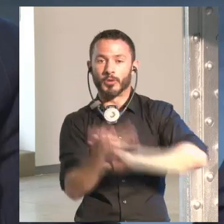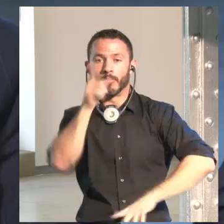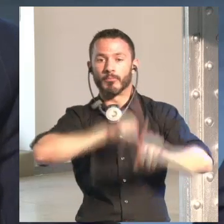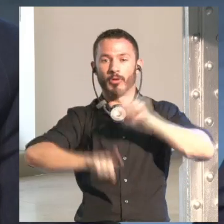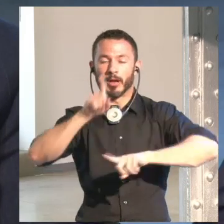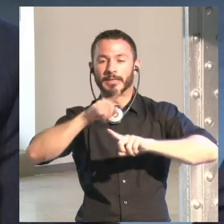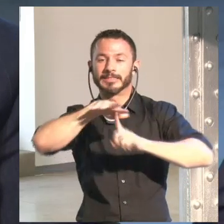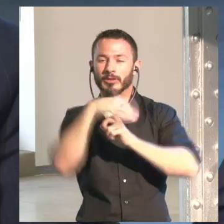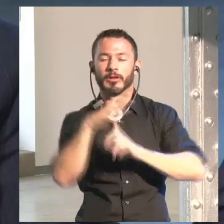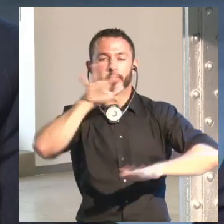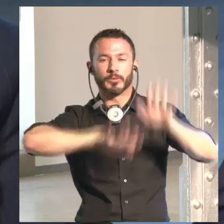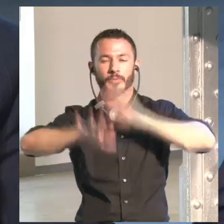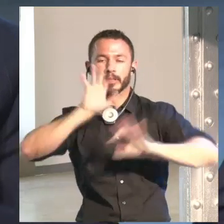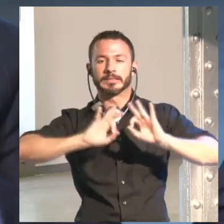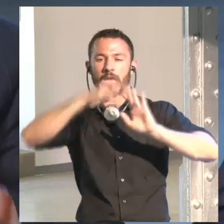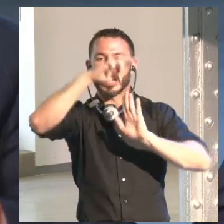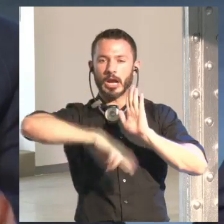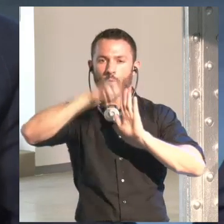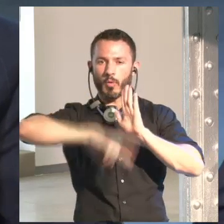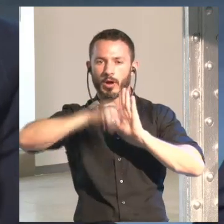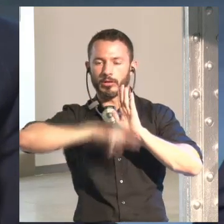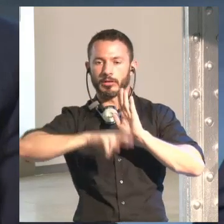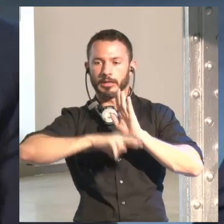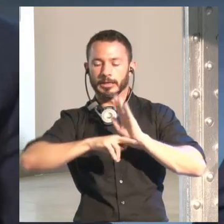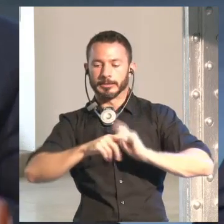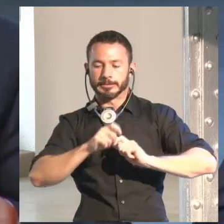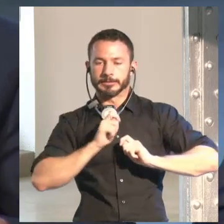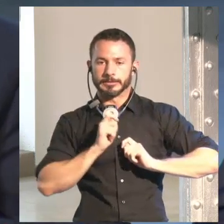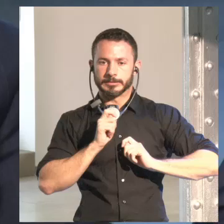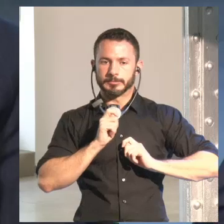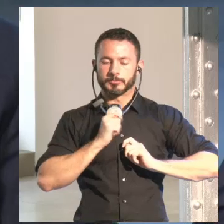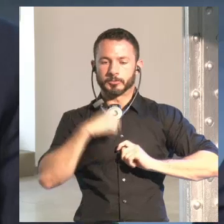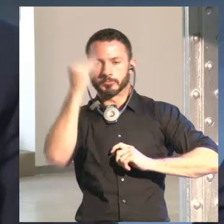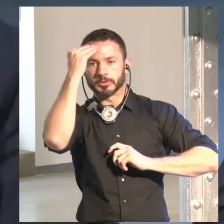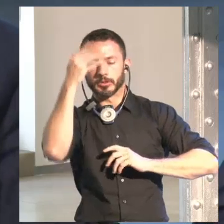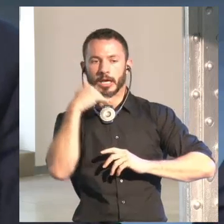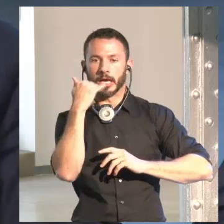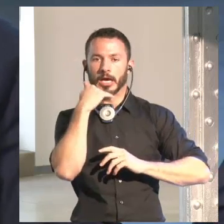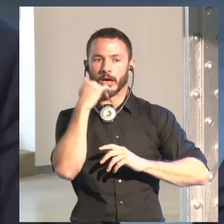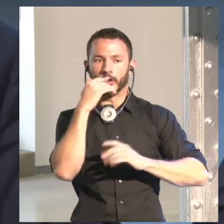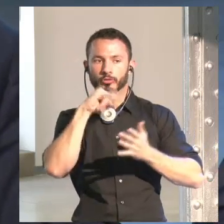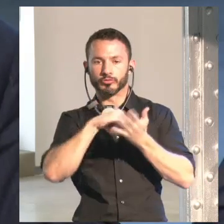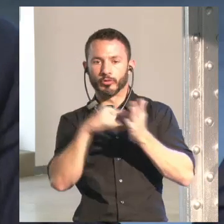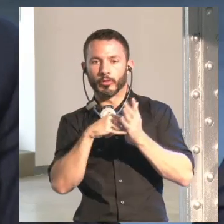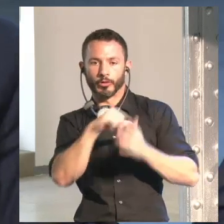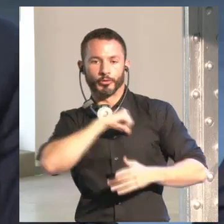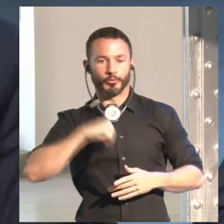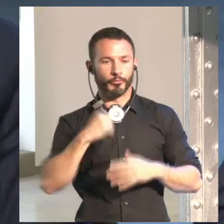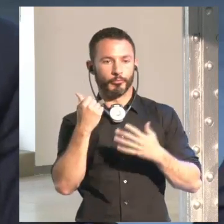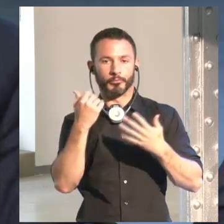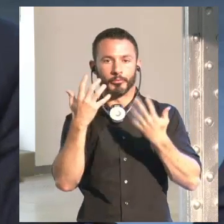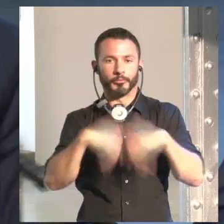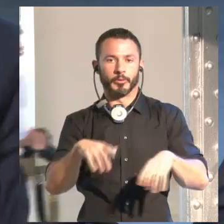de complejidades regulatorias que no me parece que sea algo que vaya a resolverse por sí mismo ni de